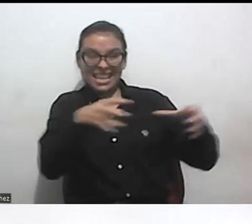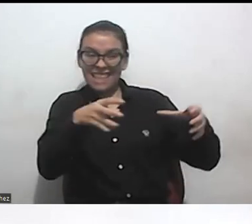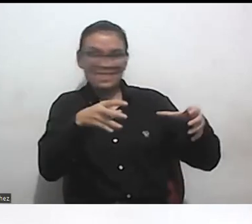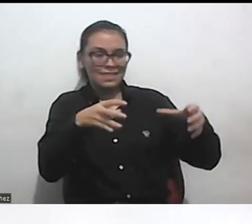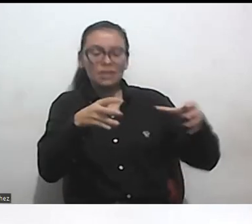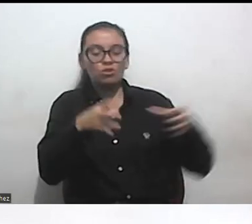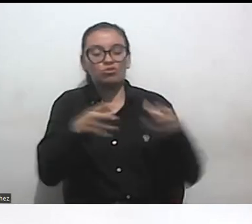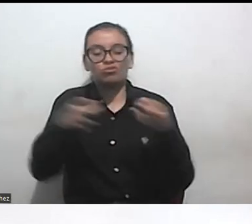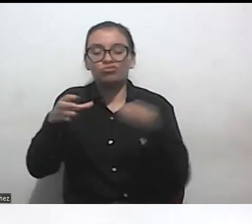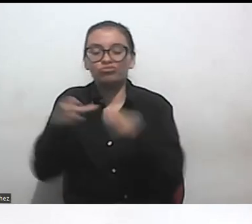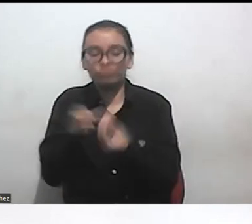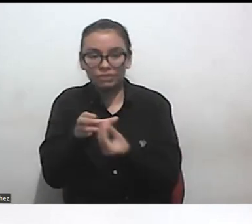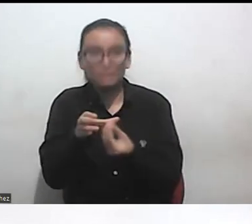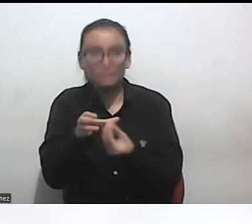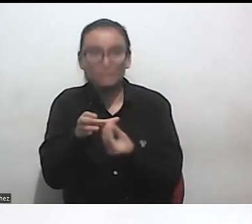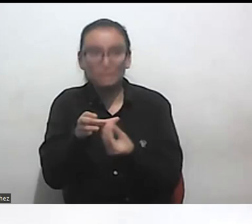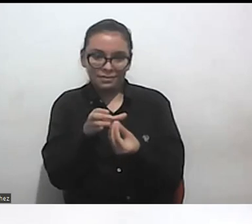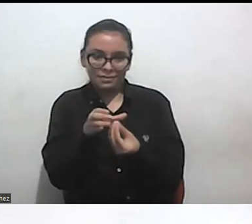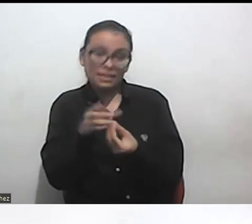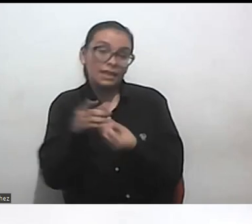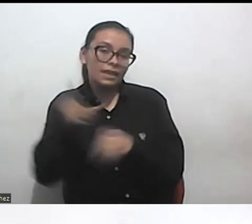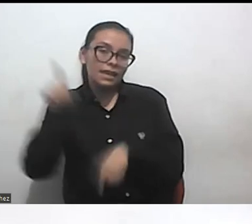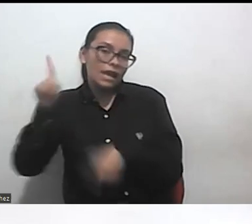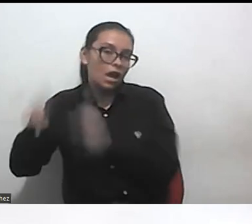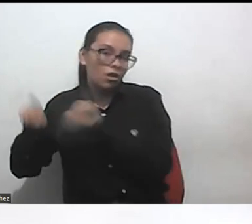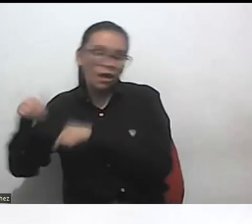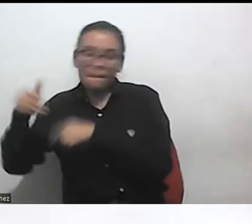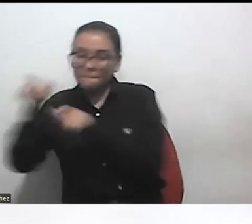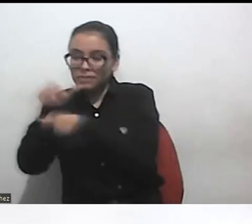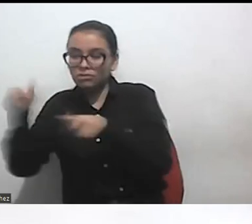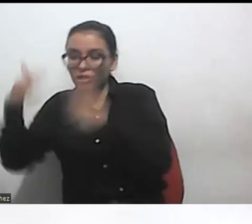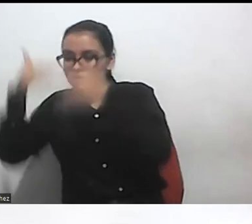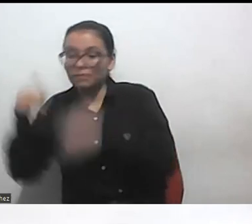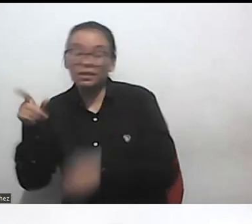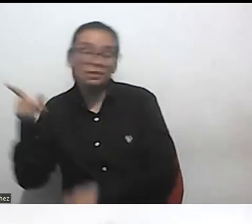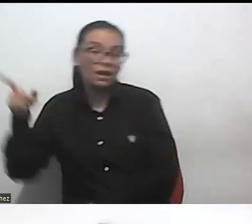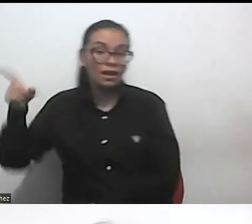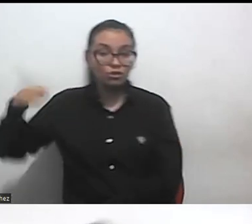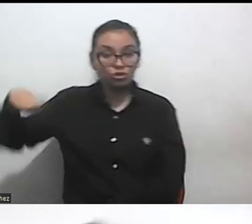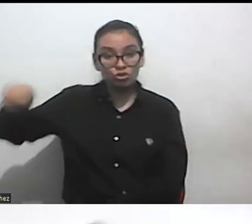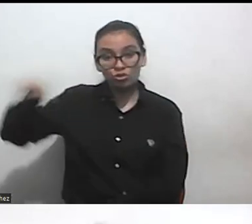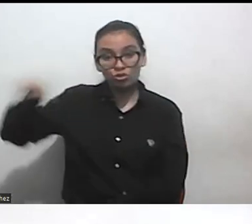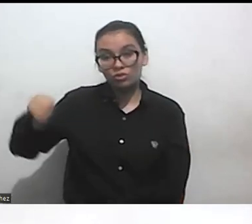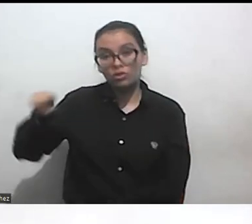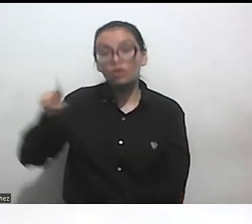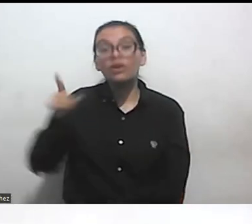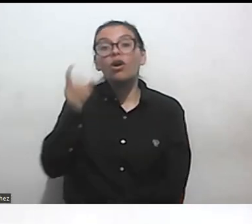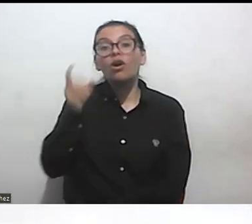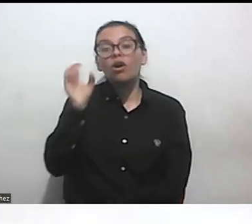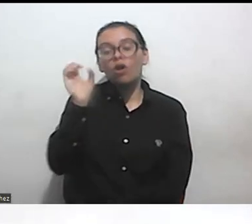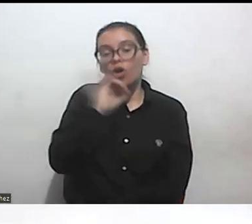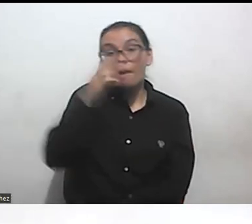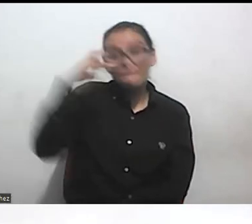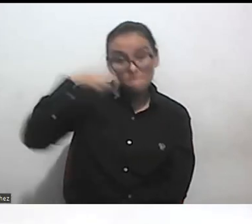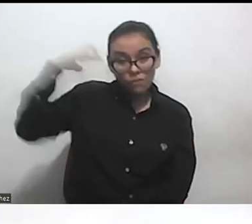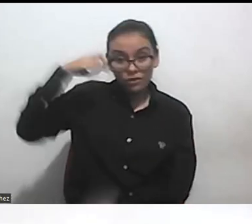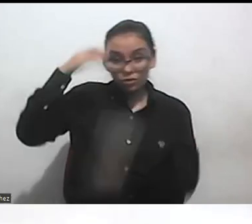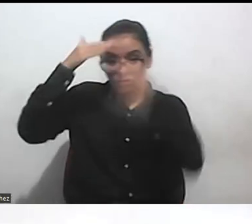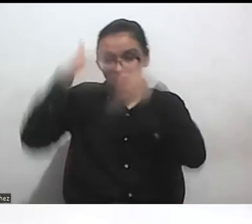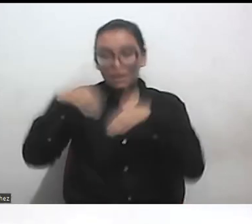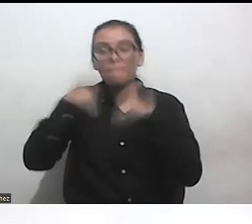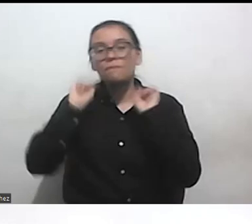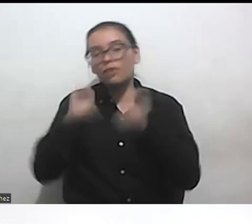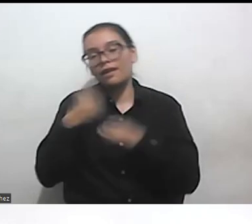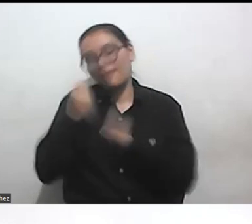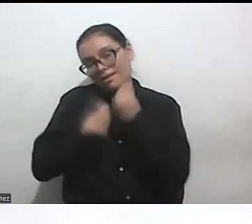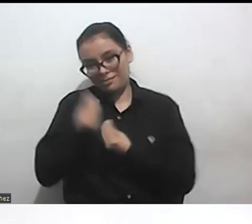con discapacidad y no todas las personas profesionales con discapacidad pueden darse el uso de